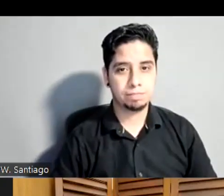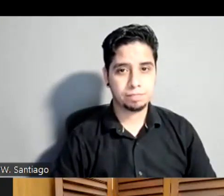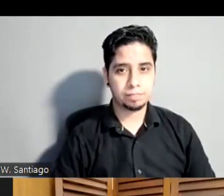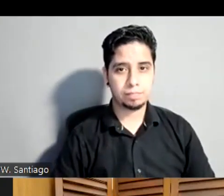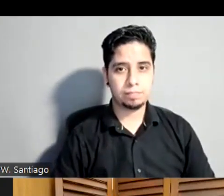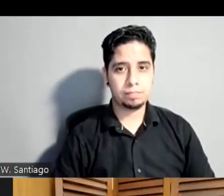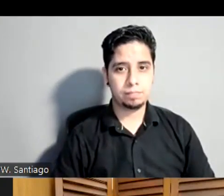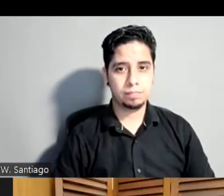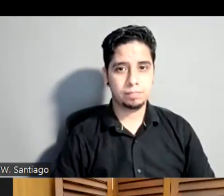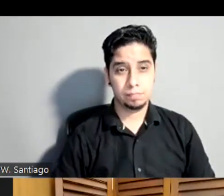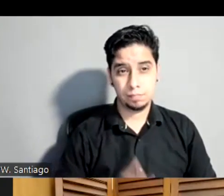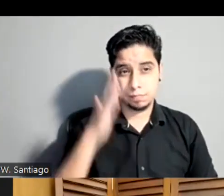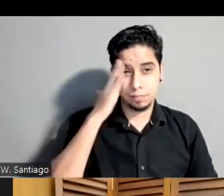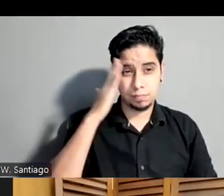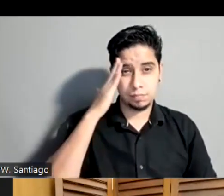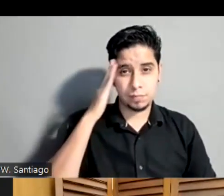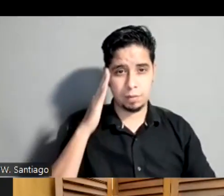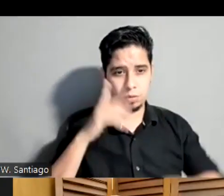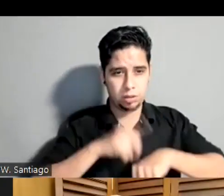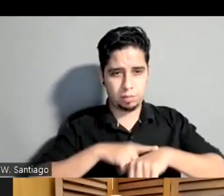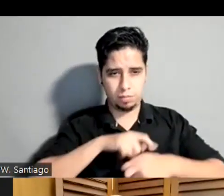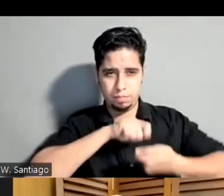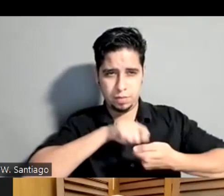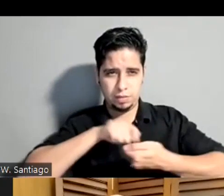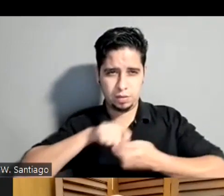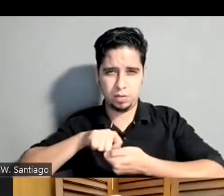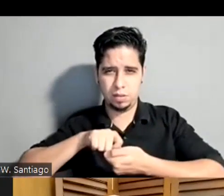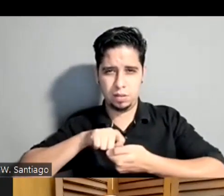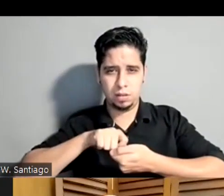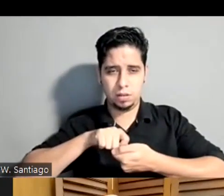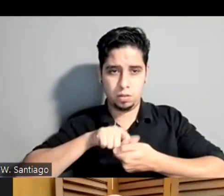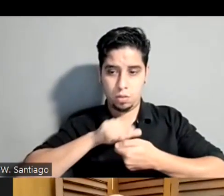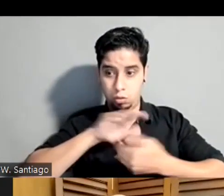También sabemos que es una temporada específica, ¿no? O sea, que no es para